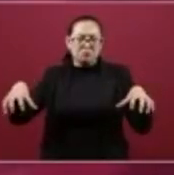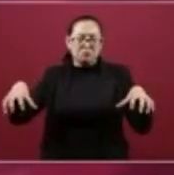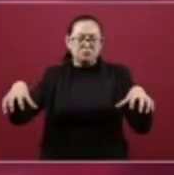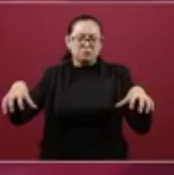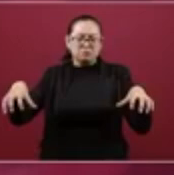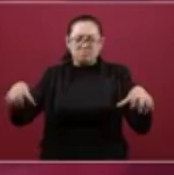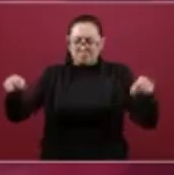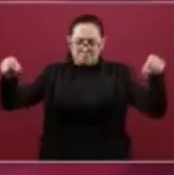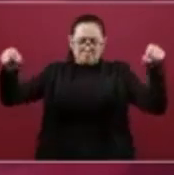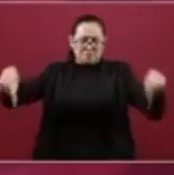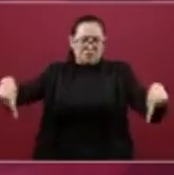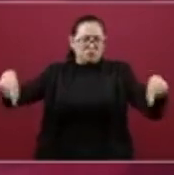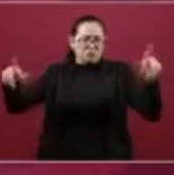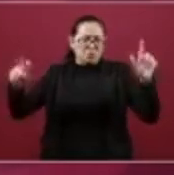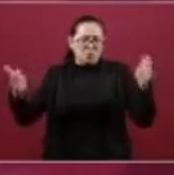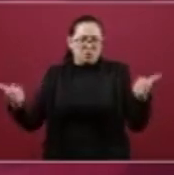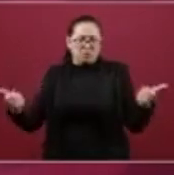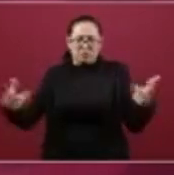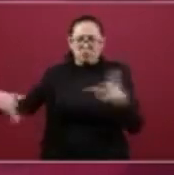ellos mismos.